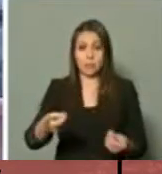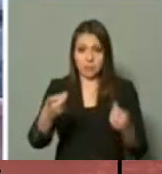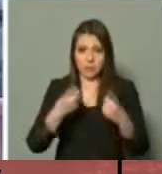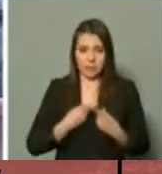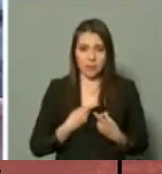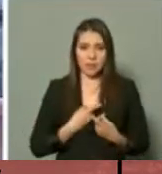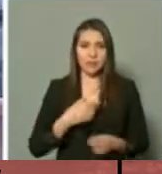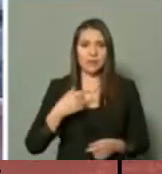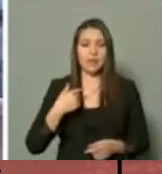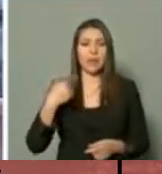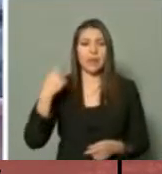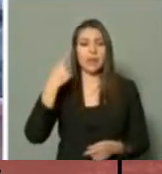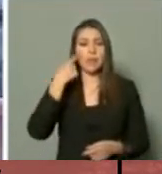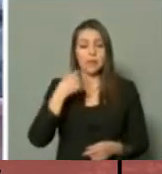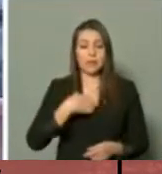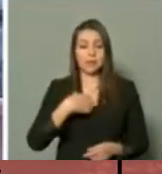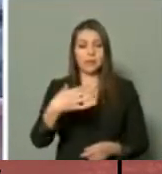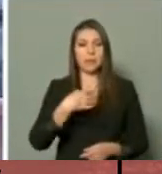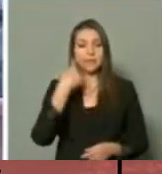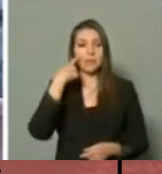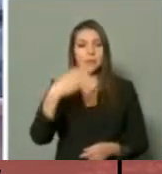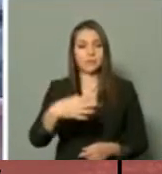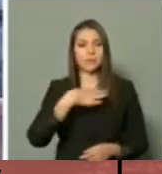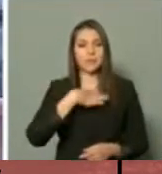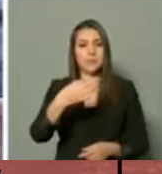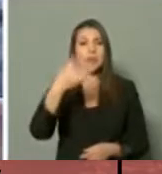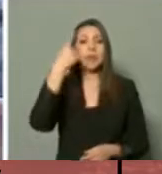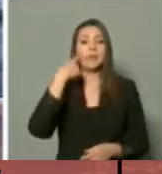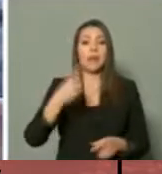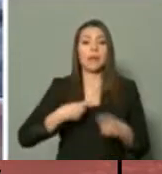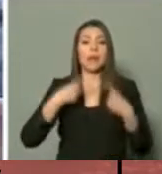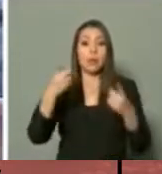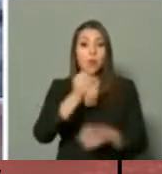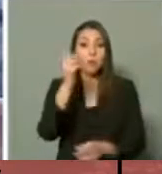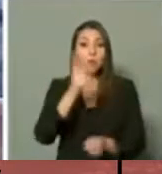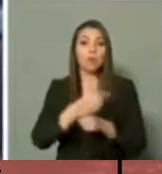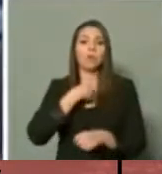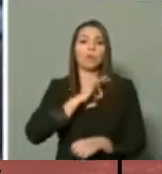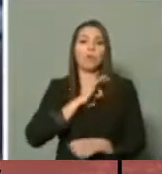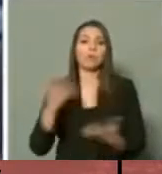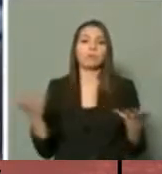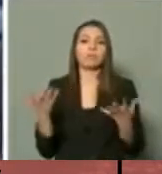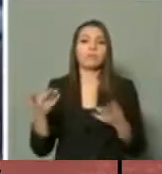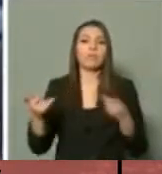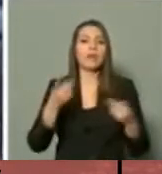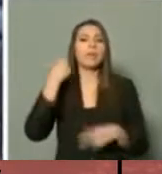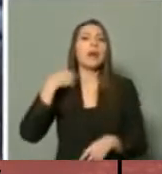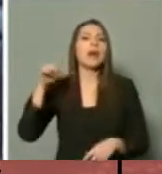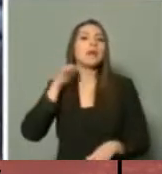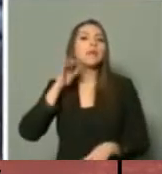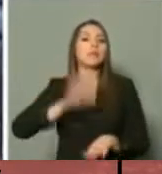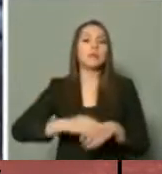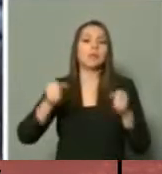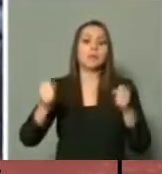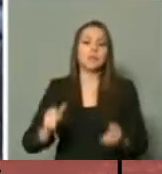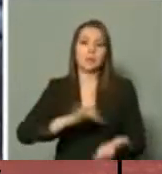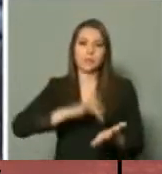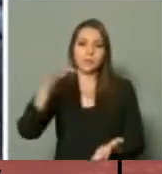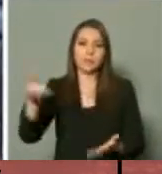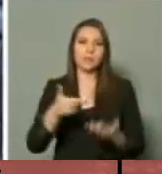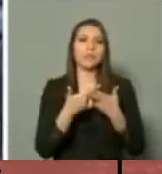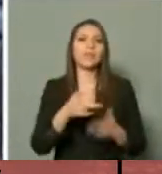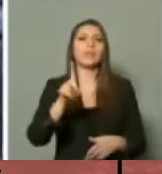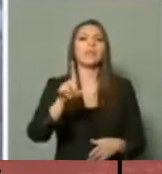y quieres que hagamos las cosas, yo puedo hacer un Azcapotzalco más seguro. Gracias. Gracias, candidata. Aún dispone de 35